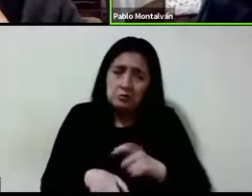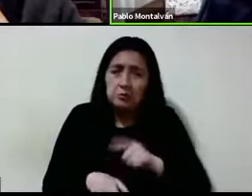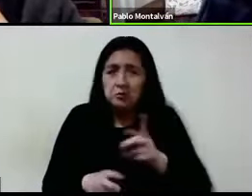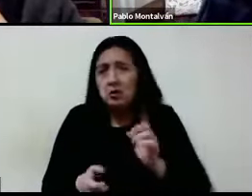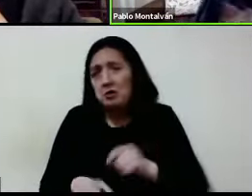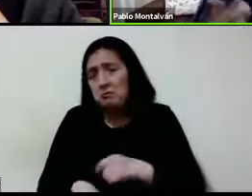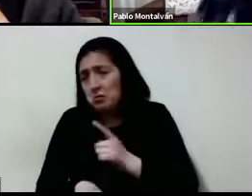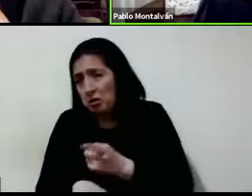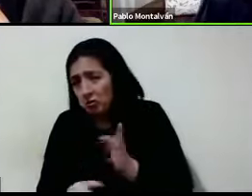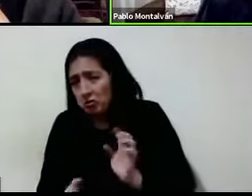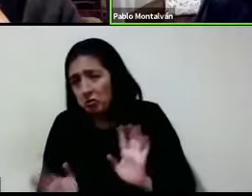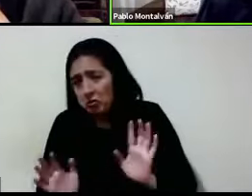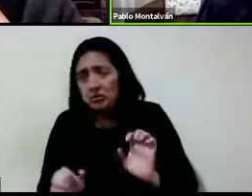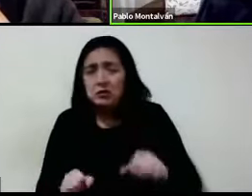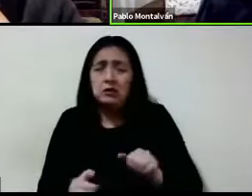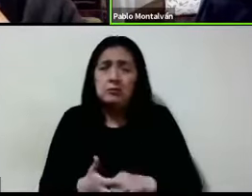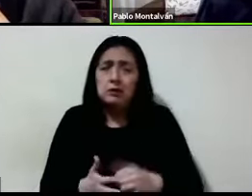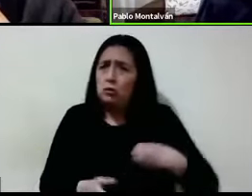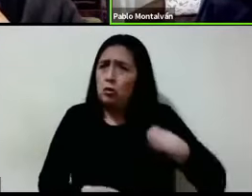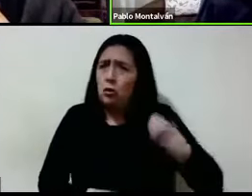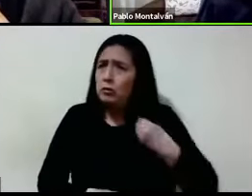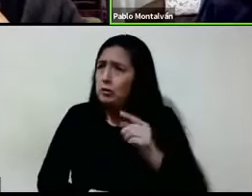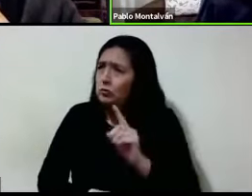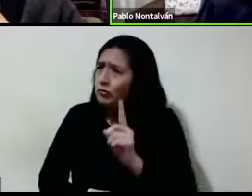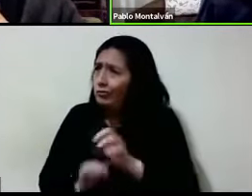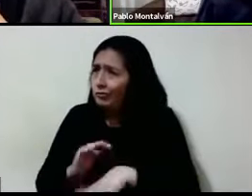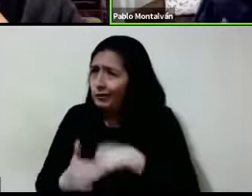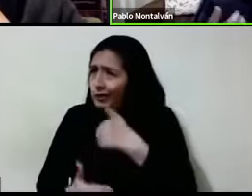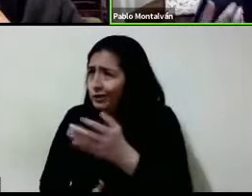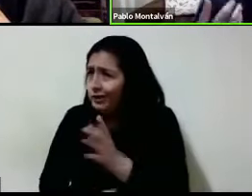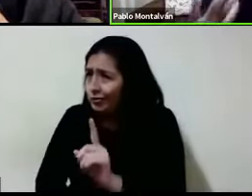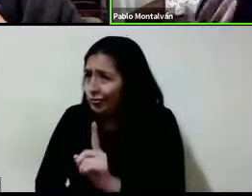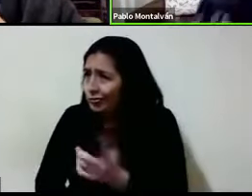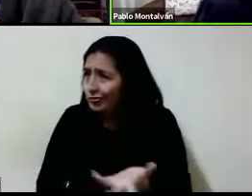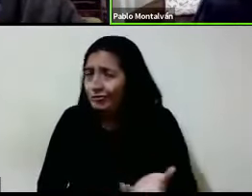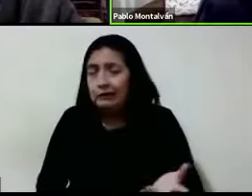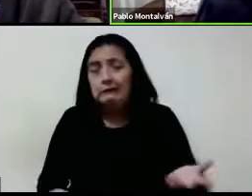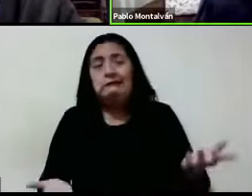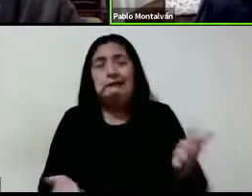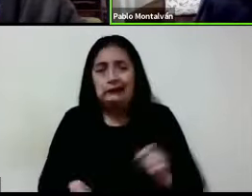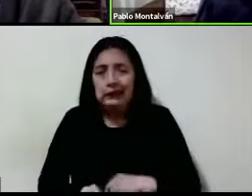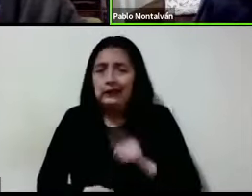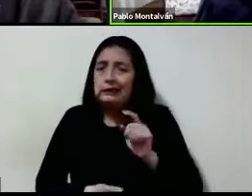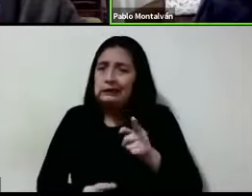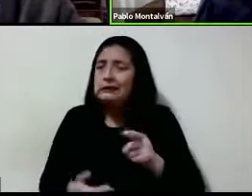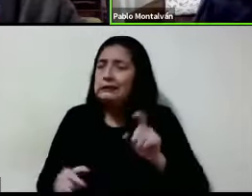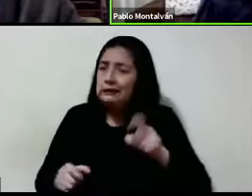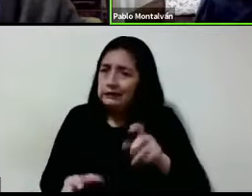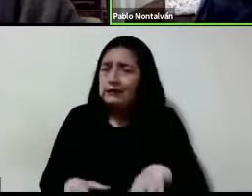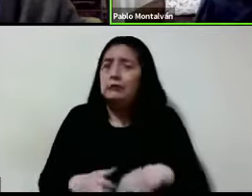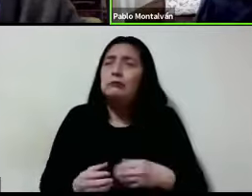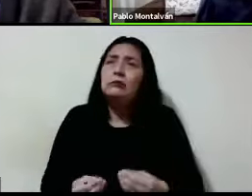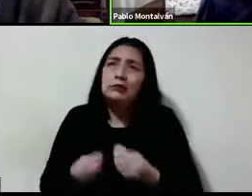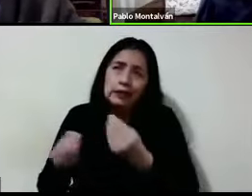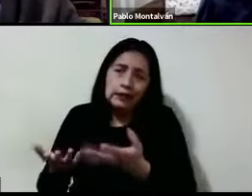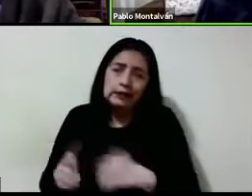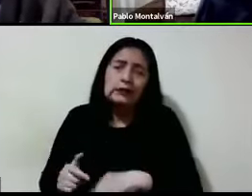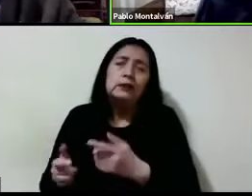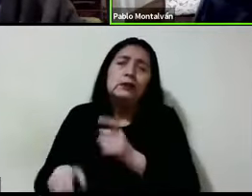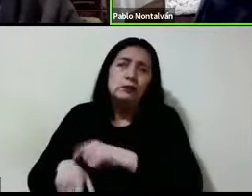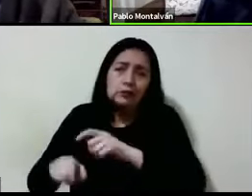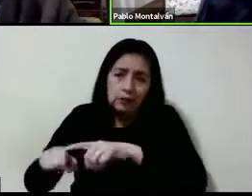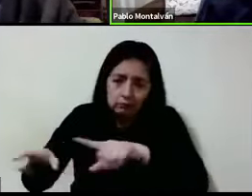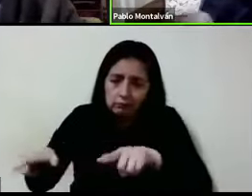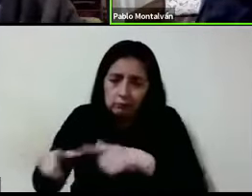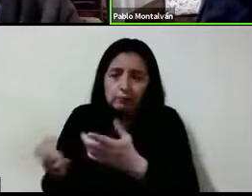¿no? Pero los adolescentes no. Entonces, ahí tenemos que generar estos espacios en los que ellos puedan